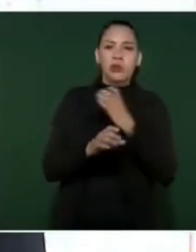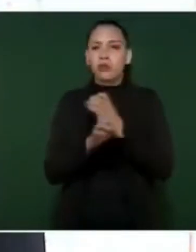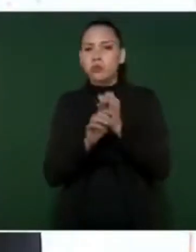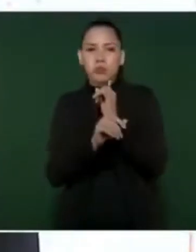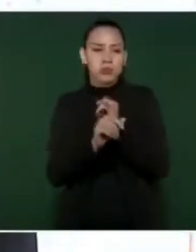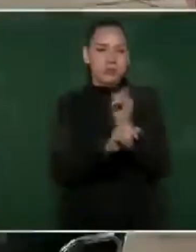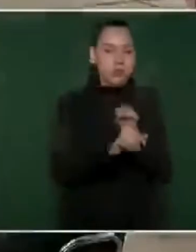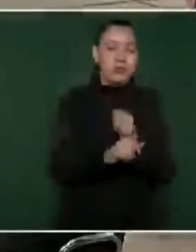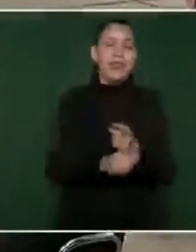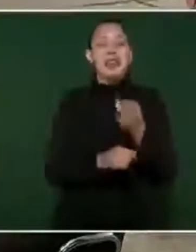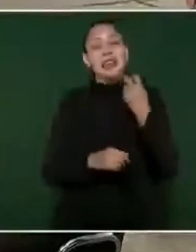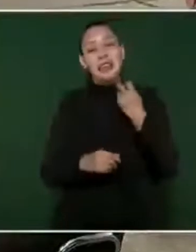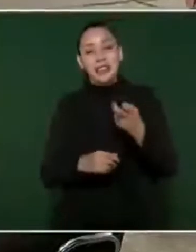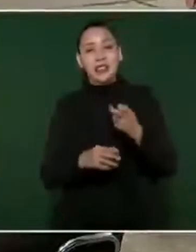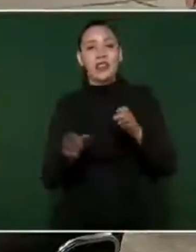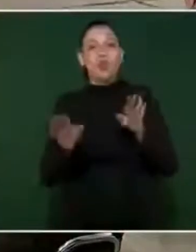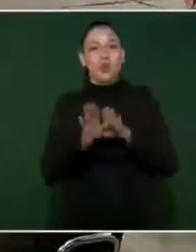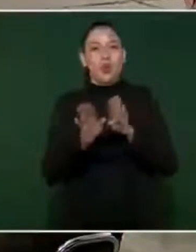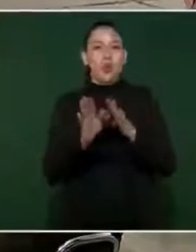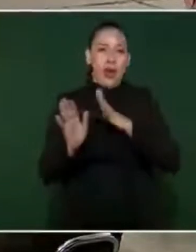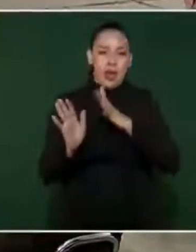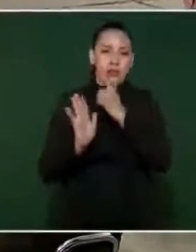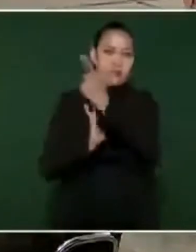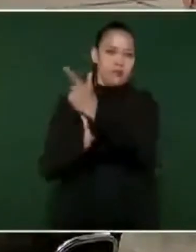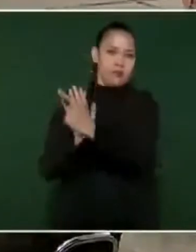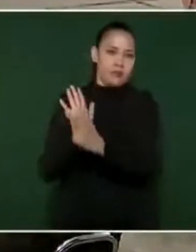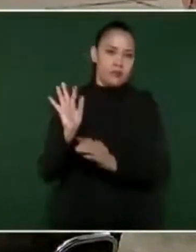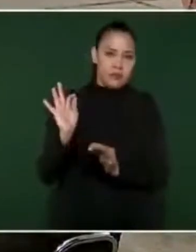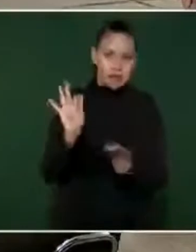esto es el resultado